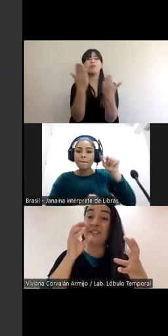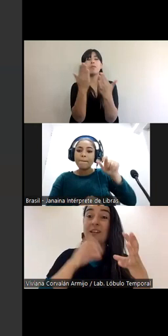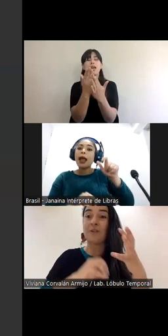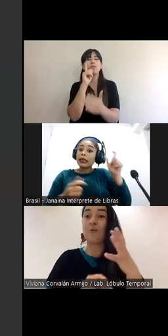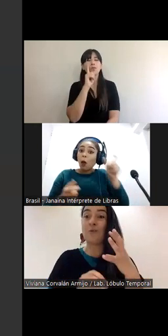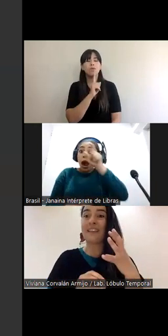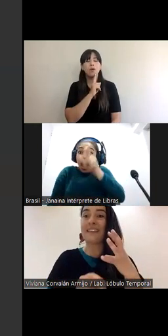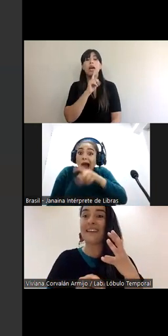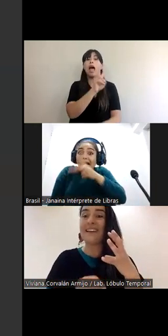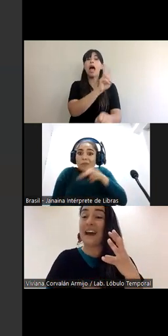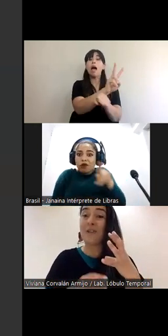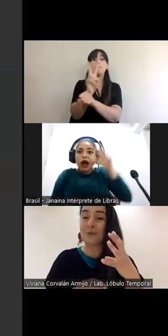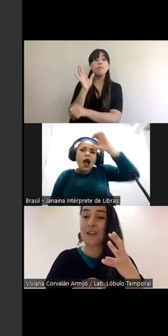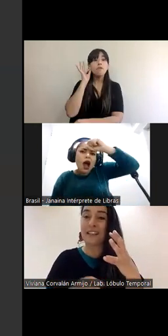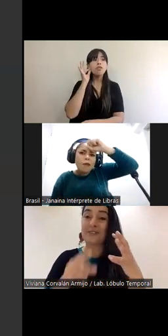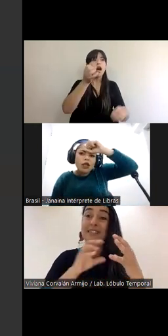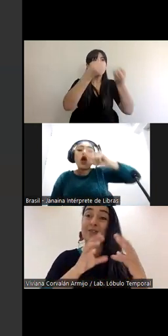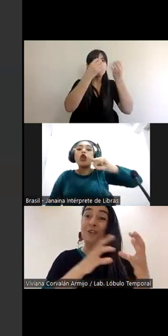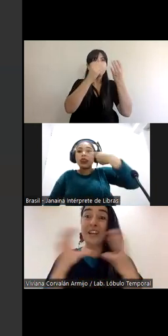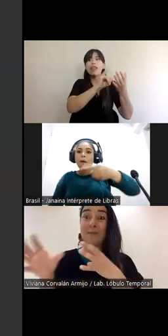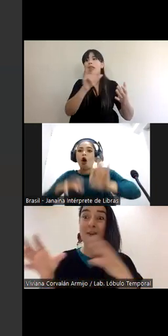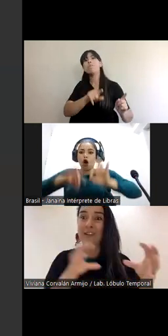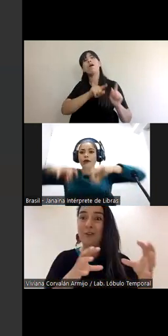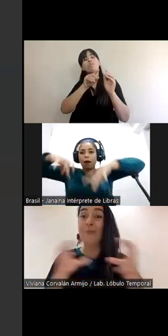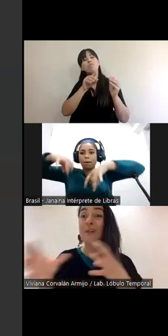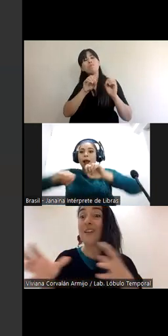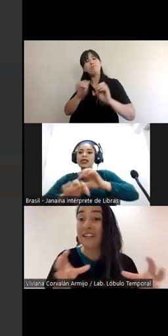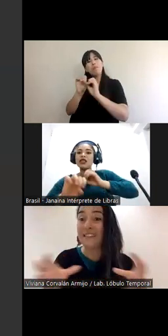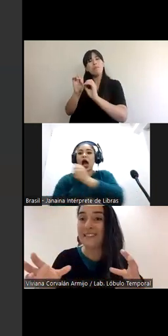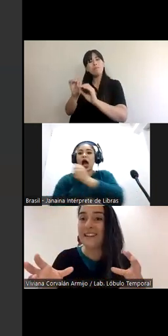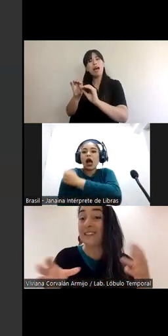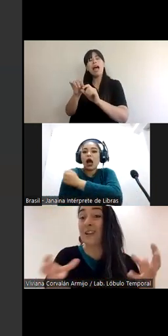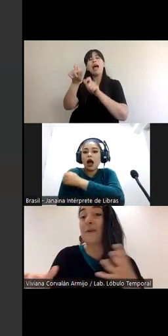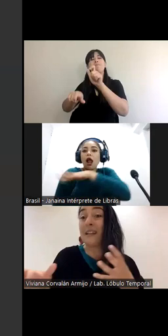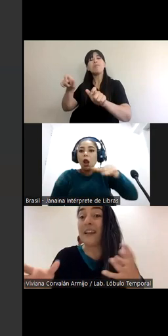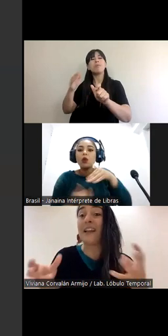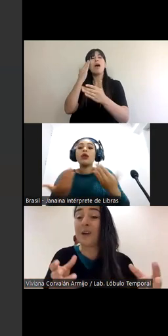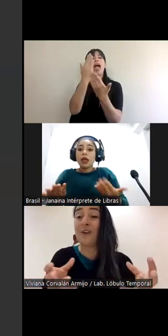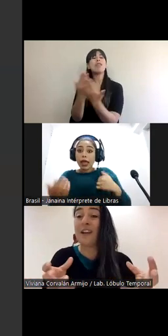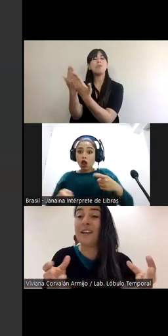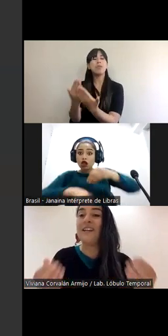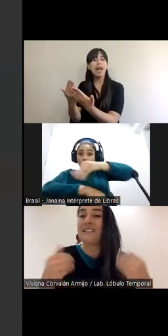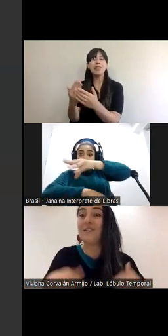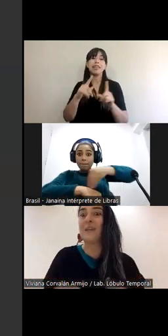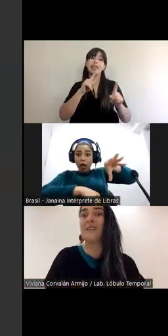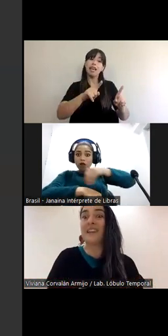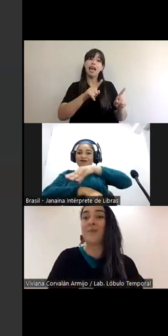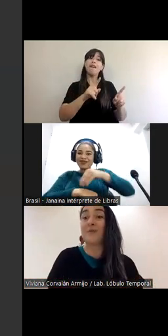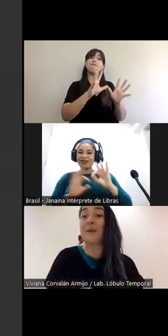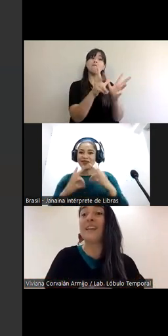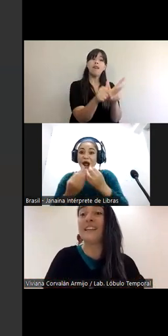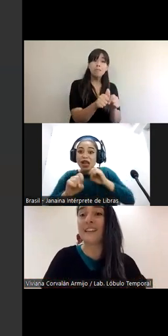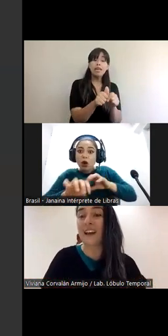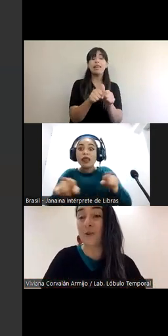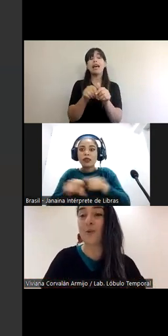aprendido, hicieron un taller a los estudiantes. Entonces, no solo llegamos a estos 2 mediadores, que son las familias y las educadoras, sino que también llegamos de